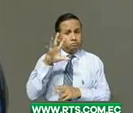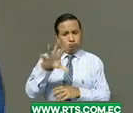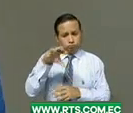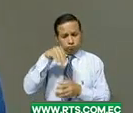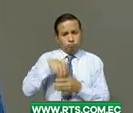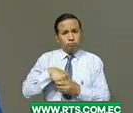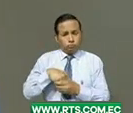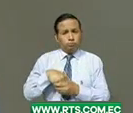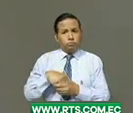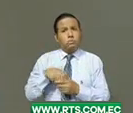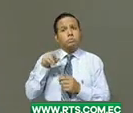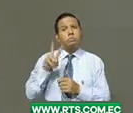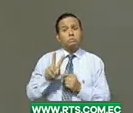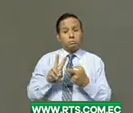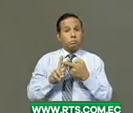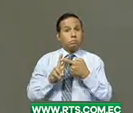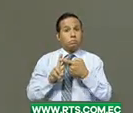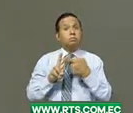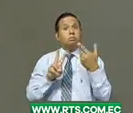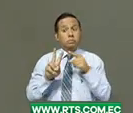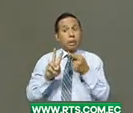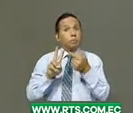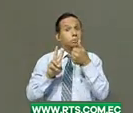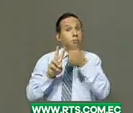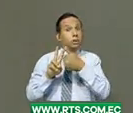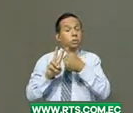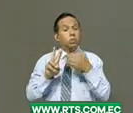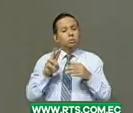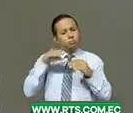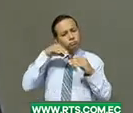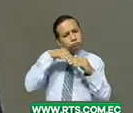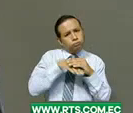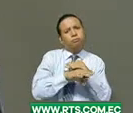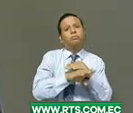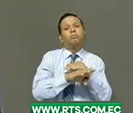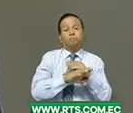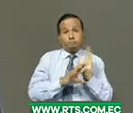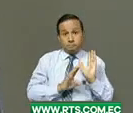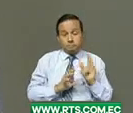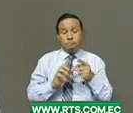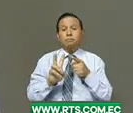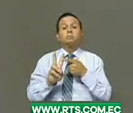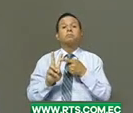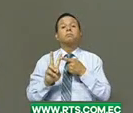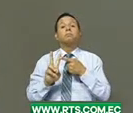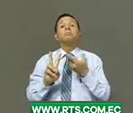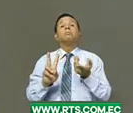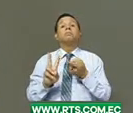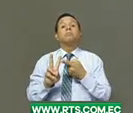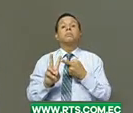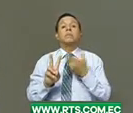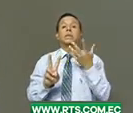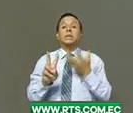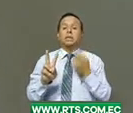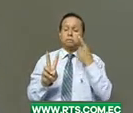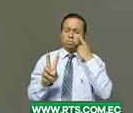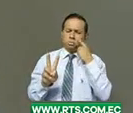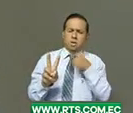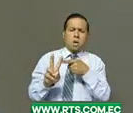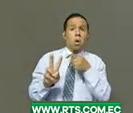ingresó netamente a este, al hecho violento del Cantón Durán, y la otra persona es una persona que les quería ocultar a esta